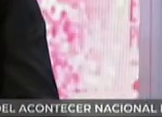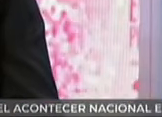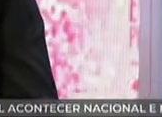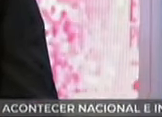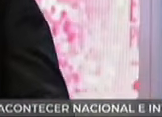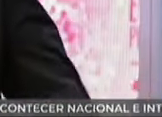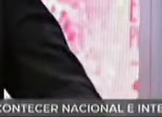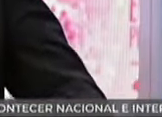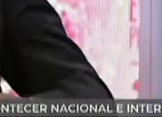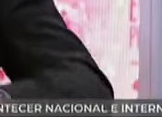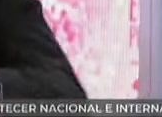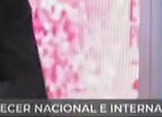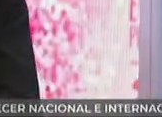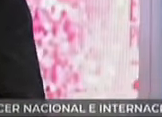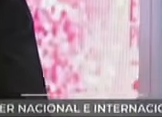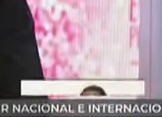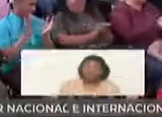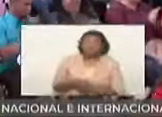Ahí está, güey.